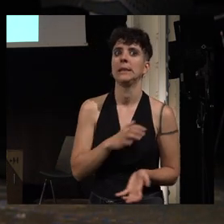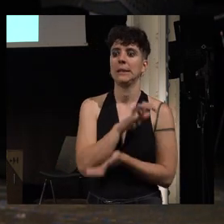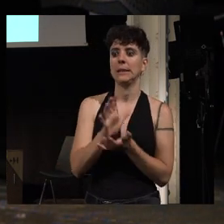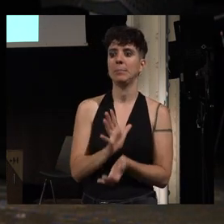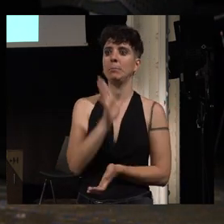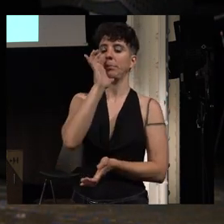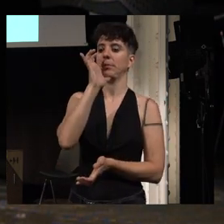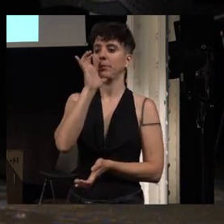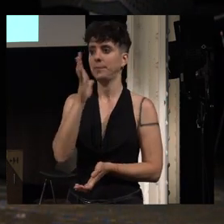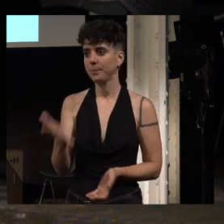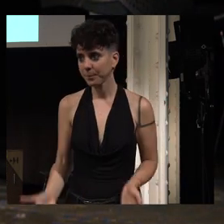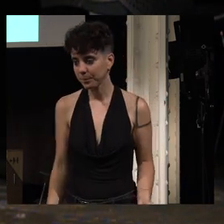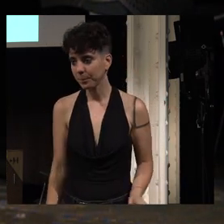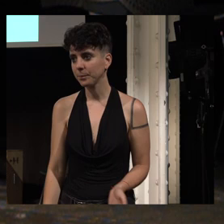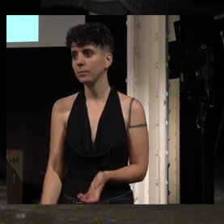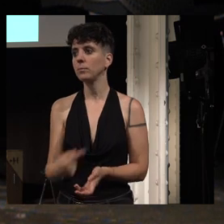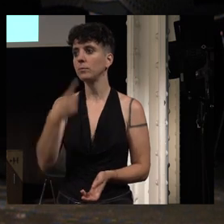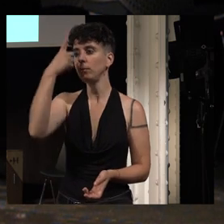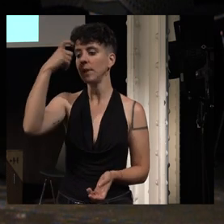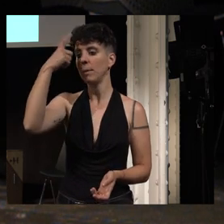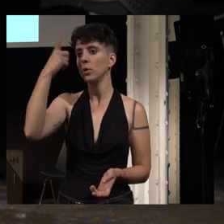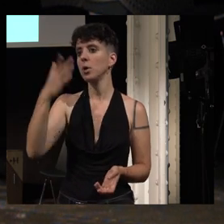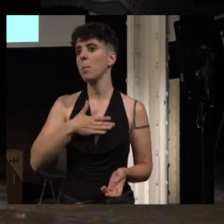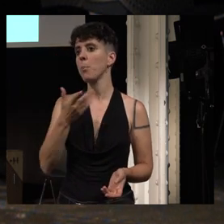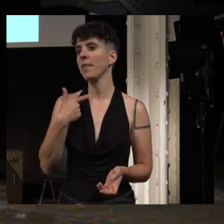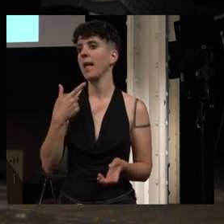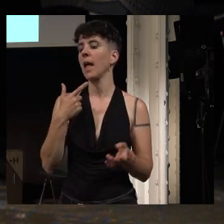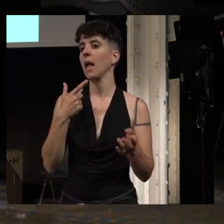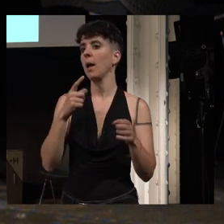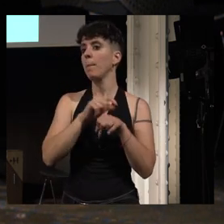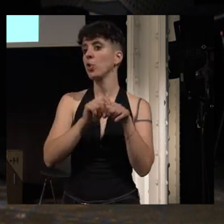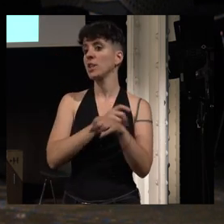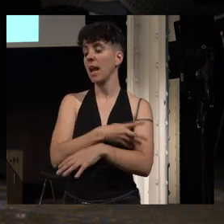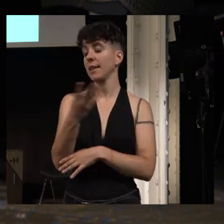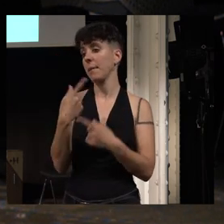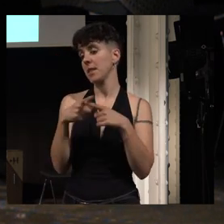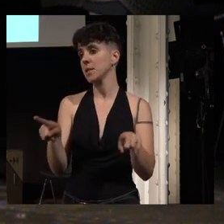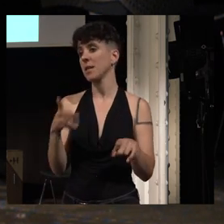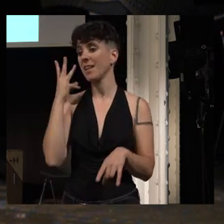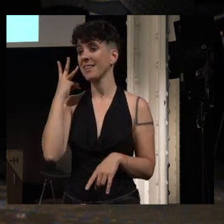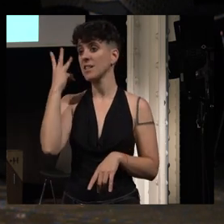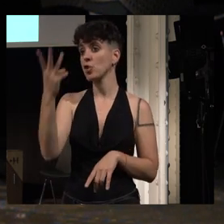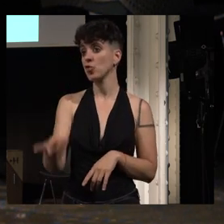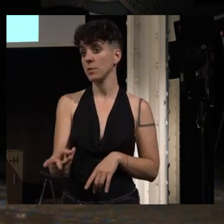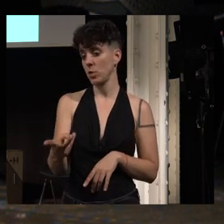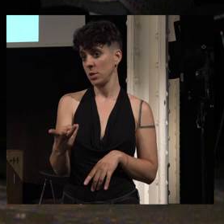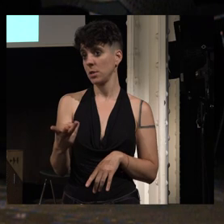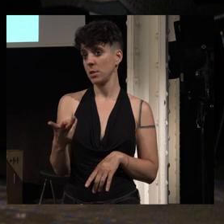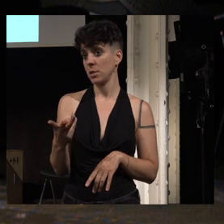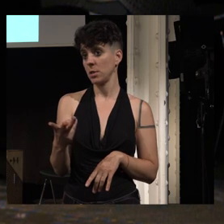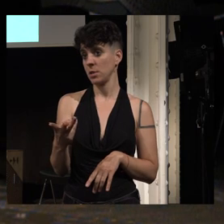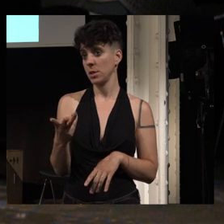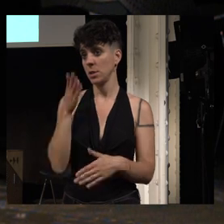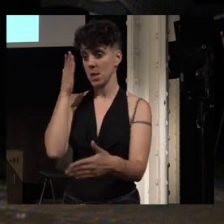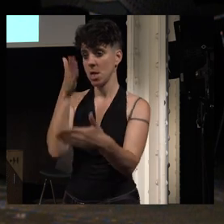recuerdo que había un punto de decir, bueno, quizás se puede hacer una política LGTB distinta, ¿no? Y 3 años después, dándonos de cabezazos